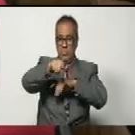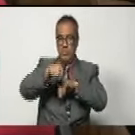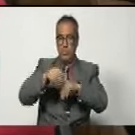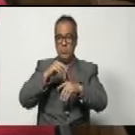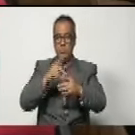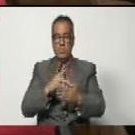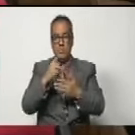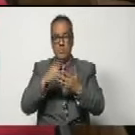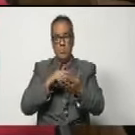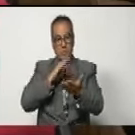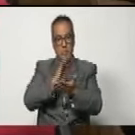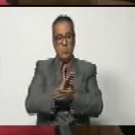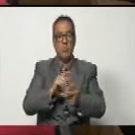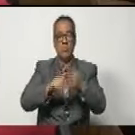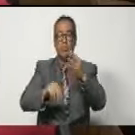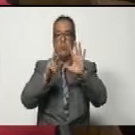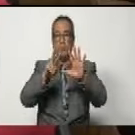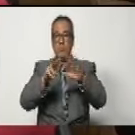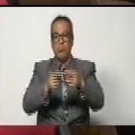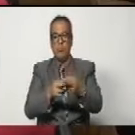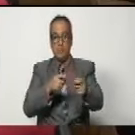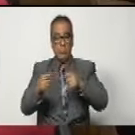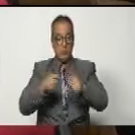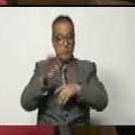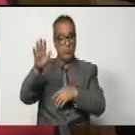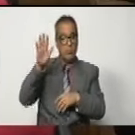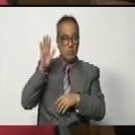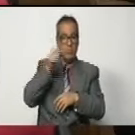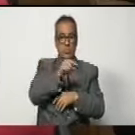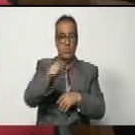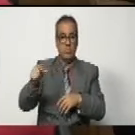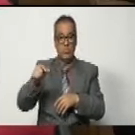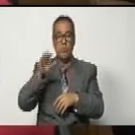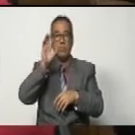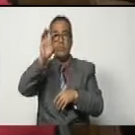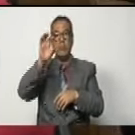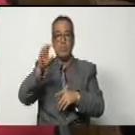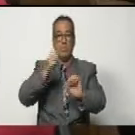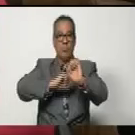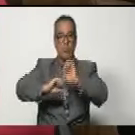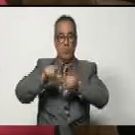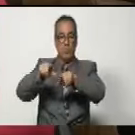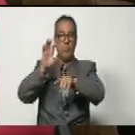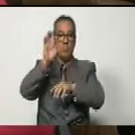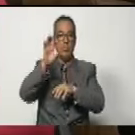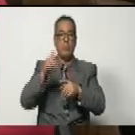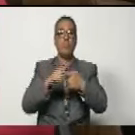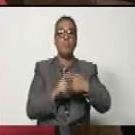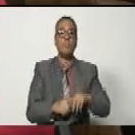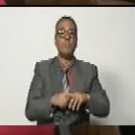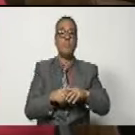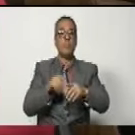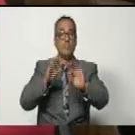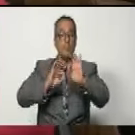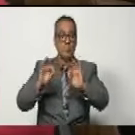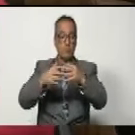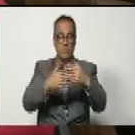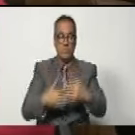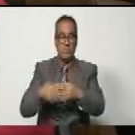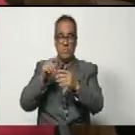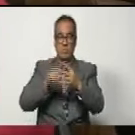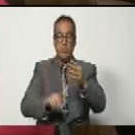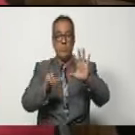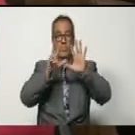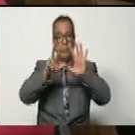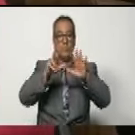el burocratismo. 7. Asumir el compromiso con la soberanía del país, la defensa de la patria y el antiimperialismo.